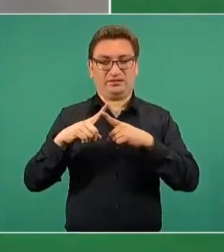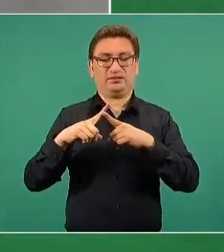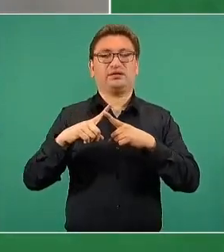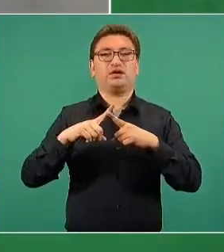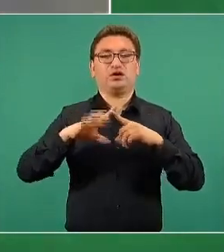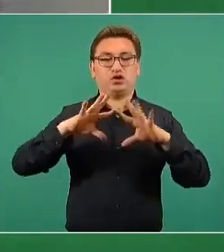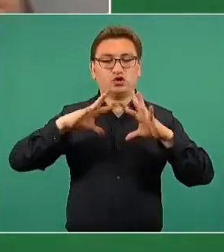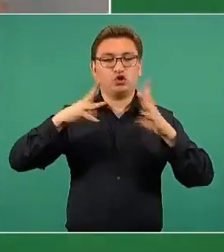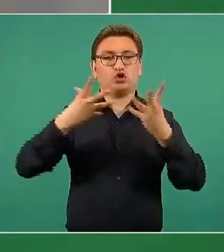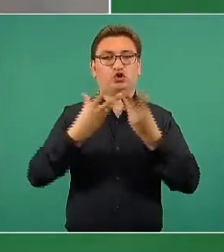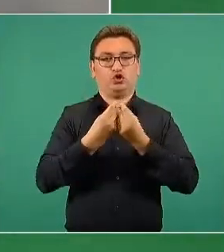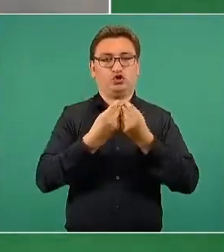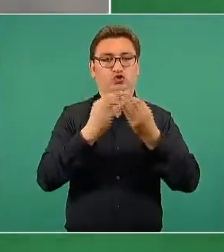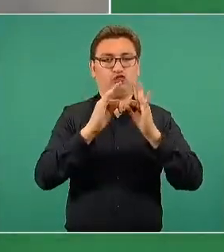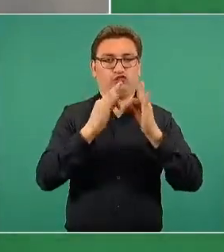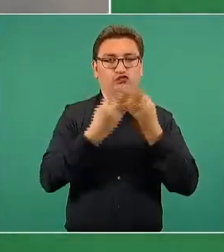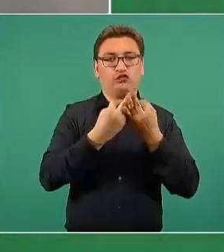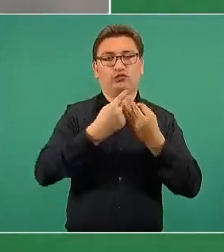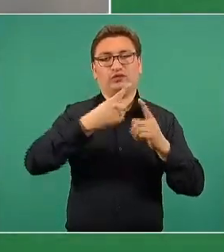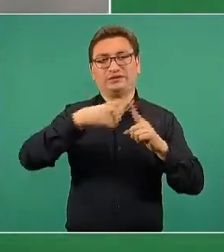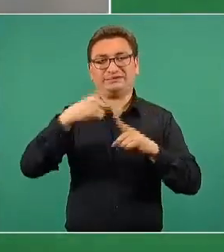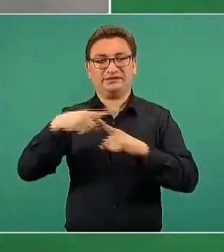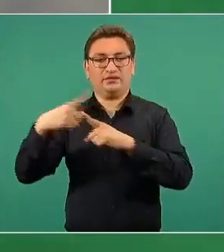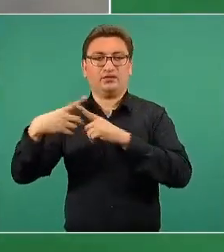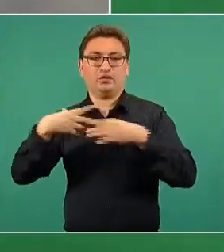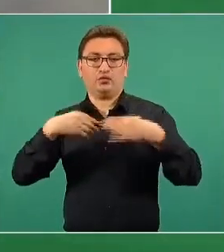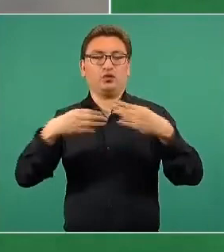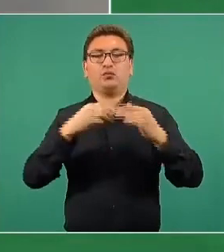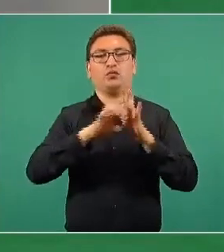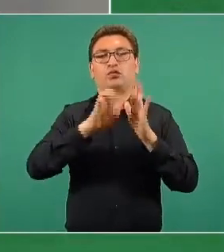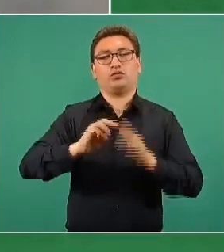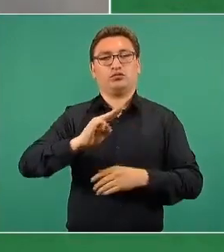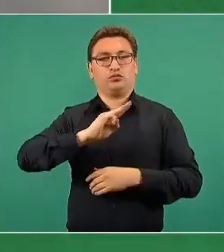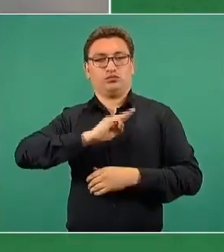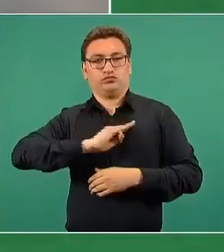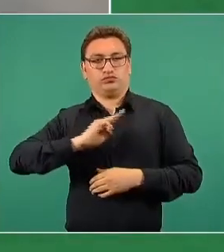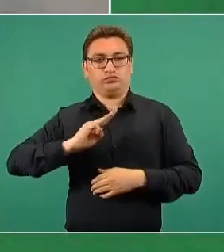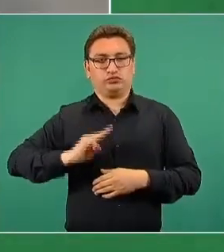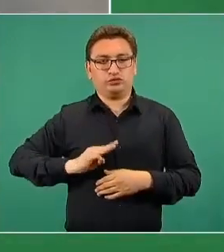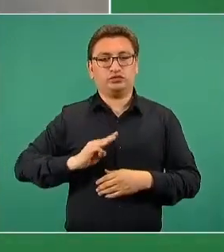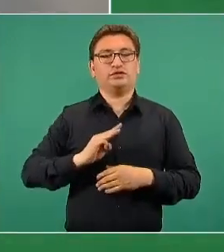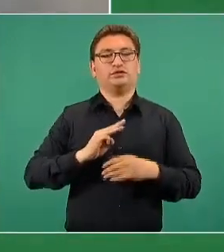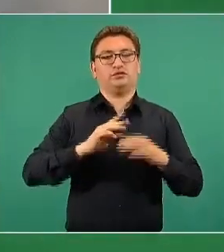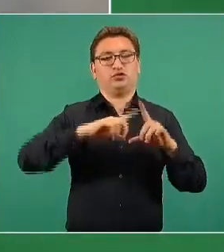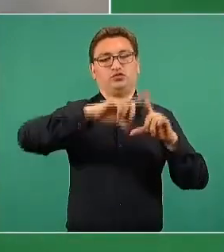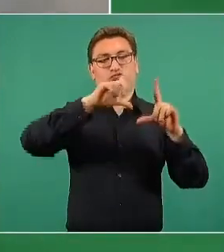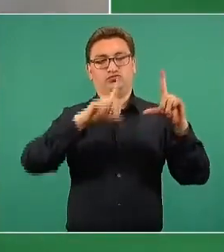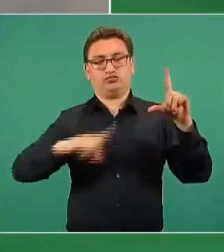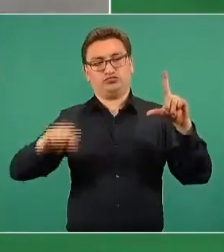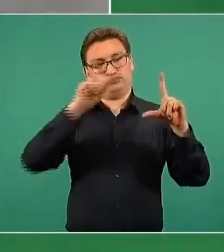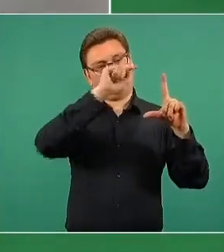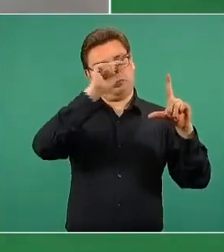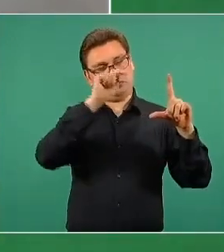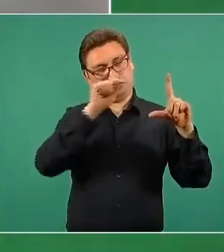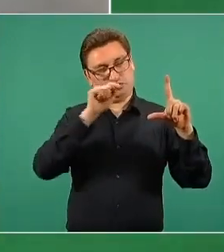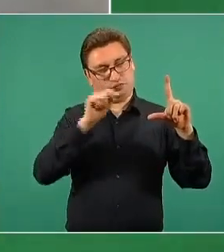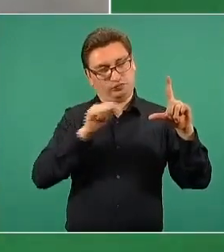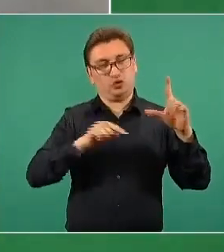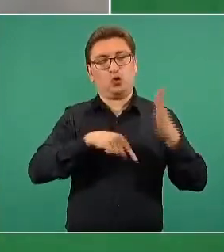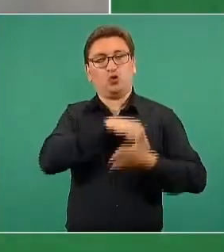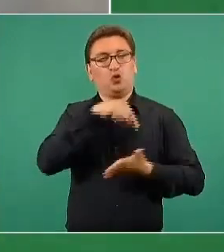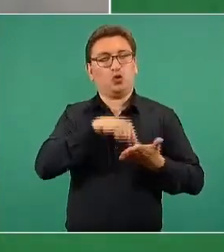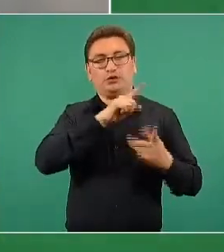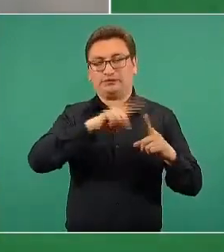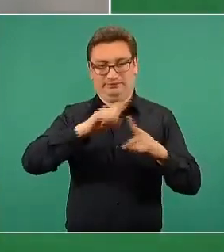conforma de múltiples otras epidemias municipales, por localidad, etcétera. Entonces,